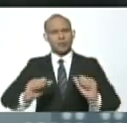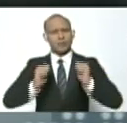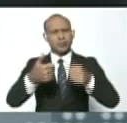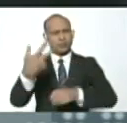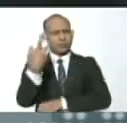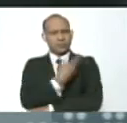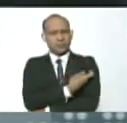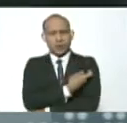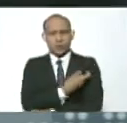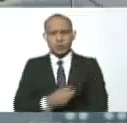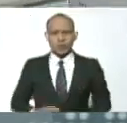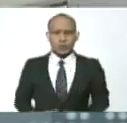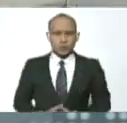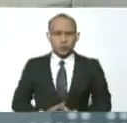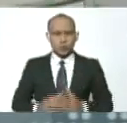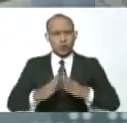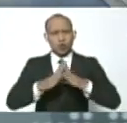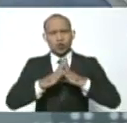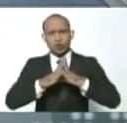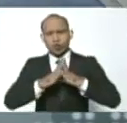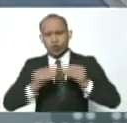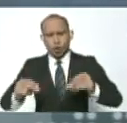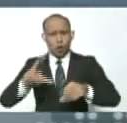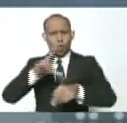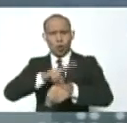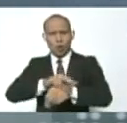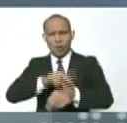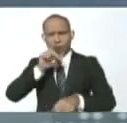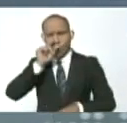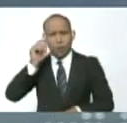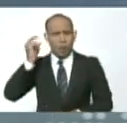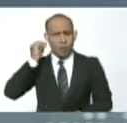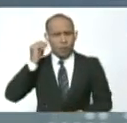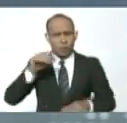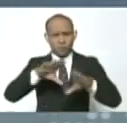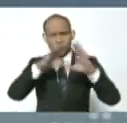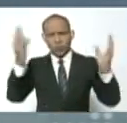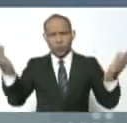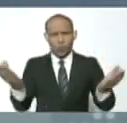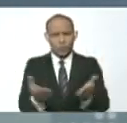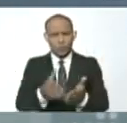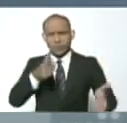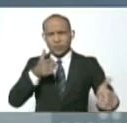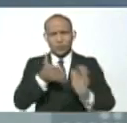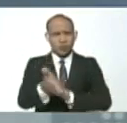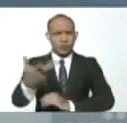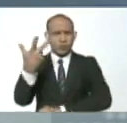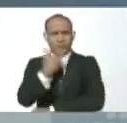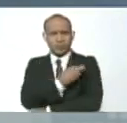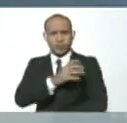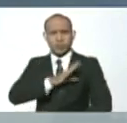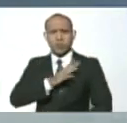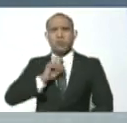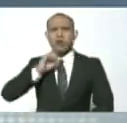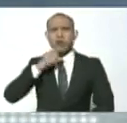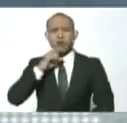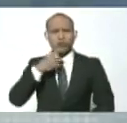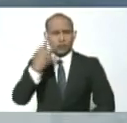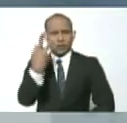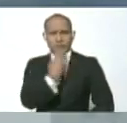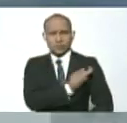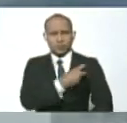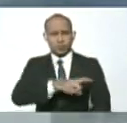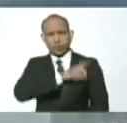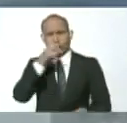vacunación de todo el personal sanitario del país con la vacuna nivel una más